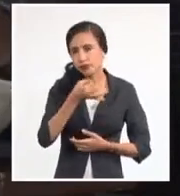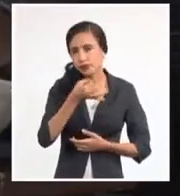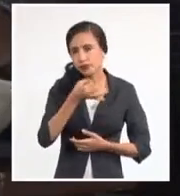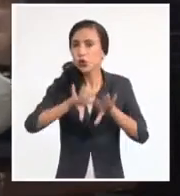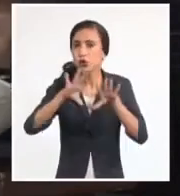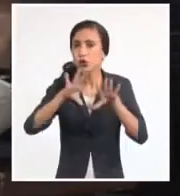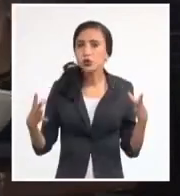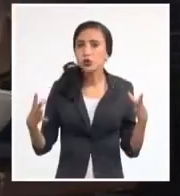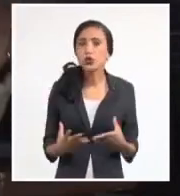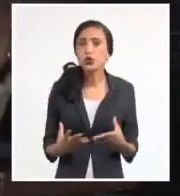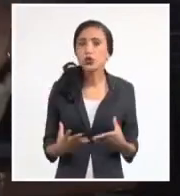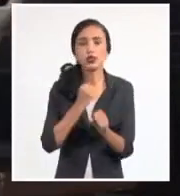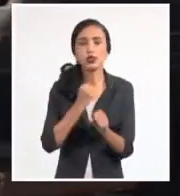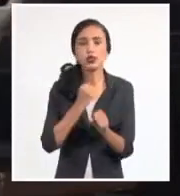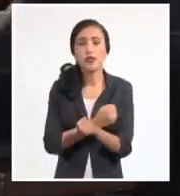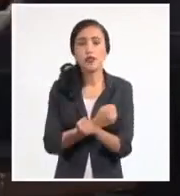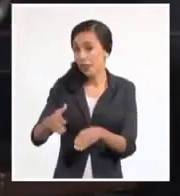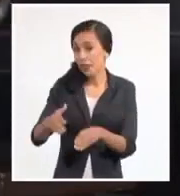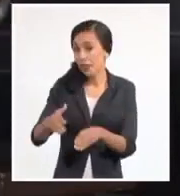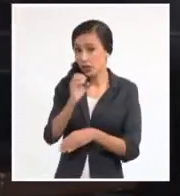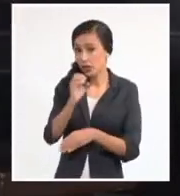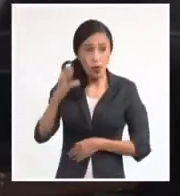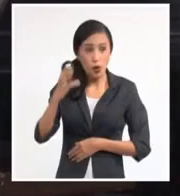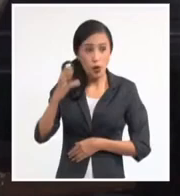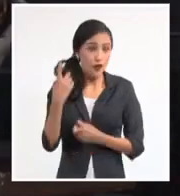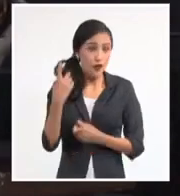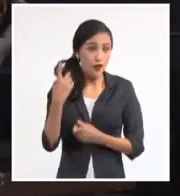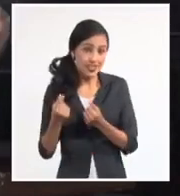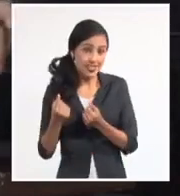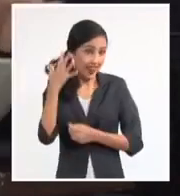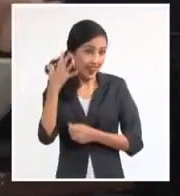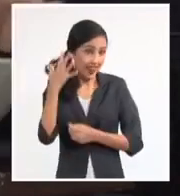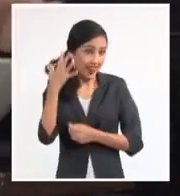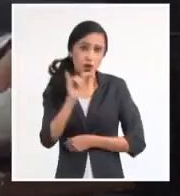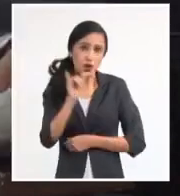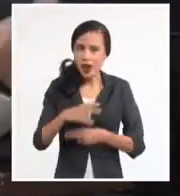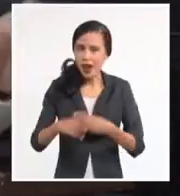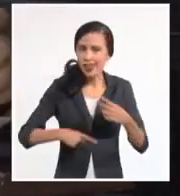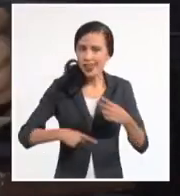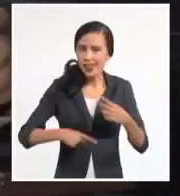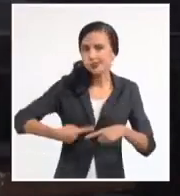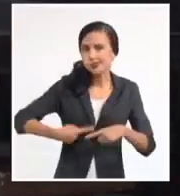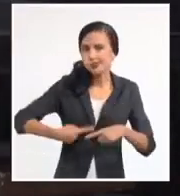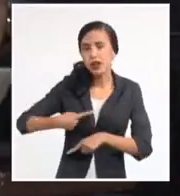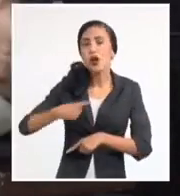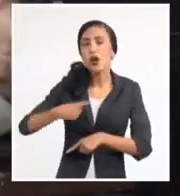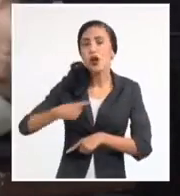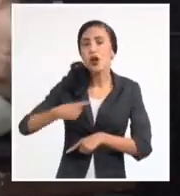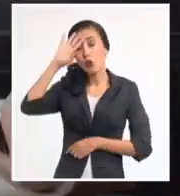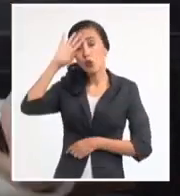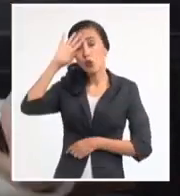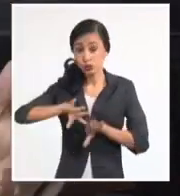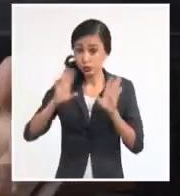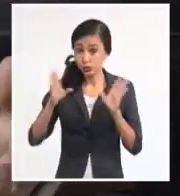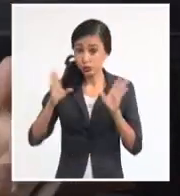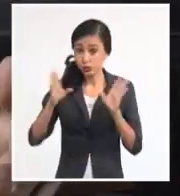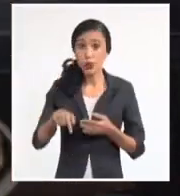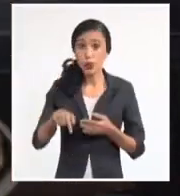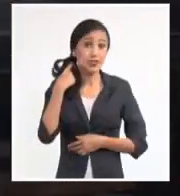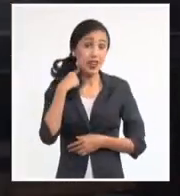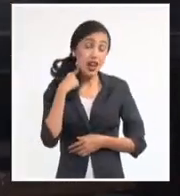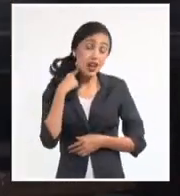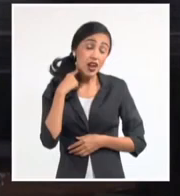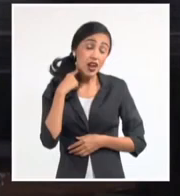que varias organizaciones financiadas desde el exterior también han estado cometiendo durante todo este año, un año donde ha sido un año que ha sido muy difícil para todos